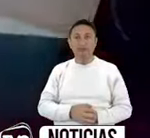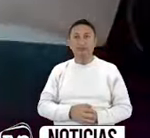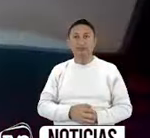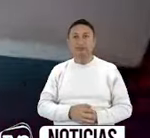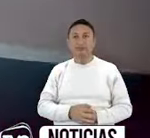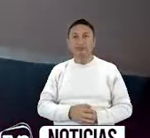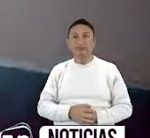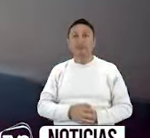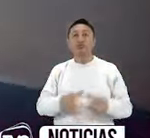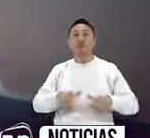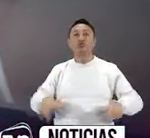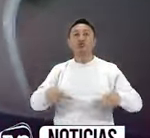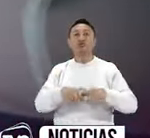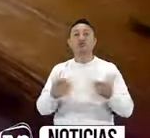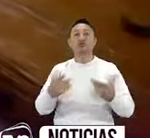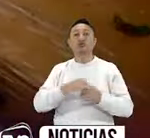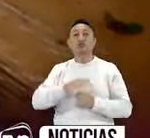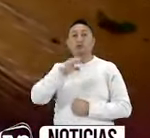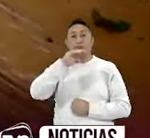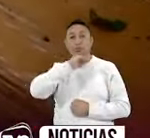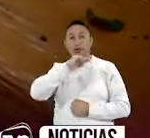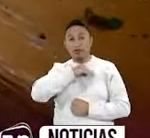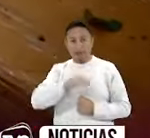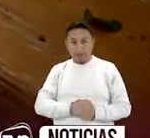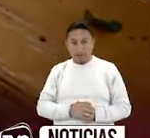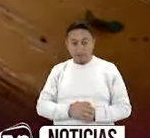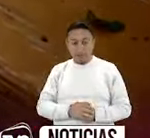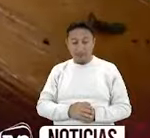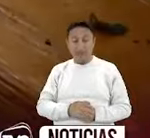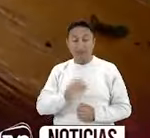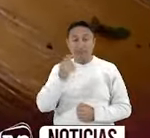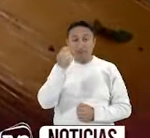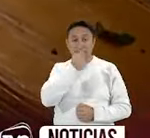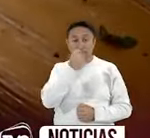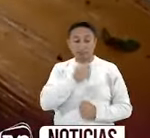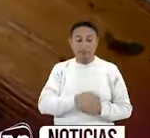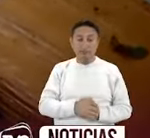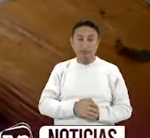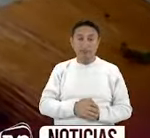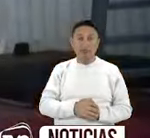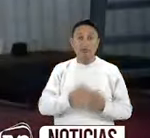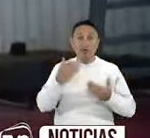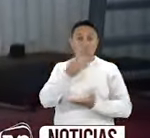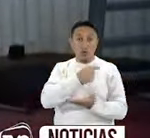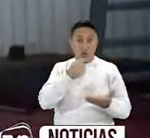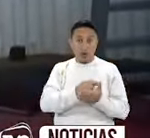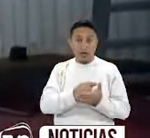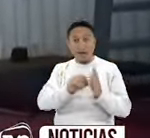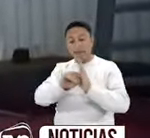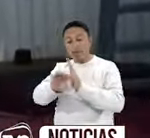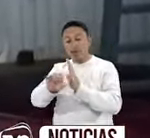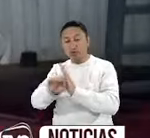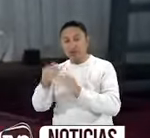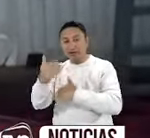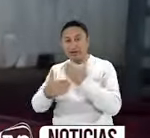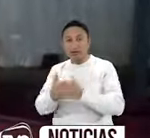tenían en Manabí y luego transportaban la droga a bodegas ubicadas en la provincia del Guayas para su posterior